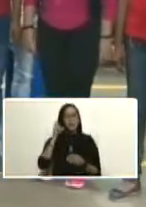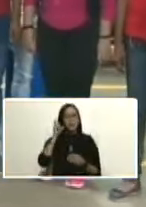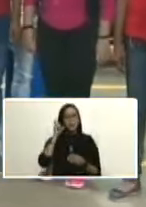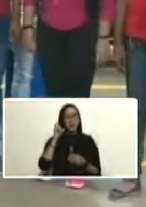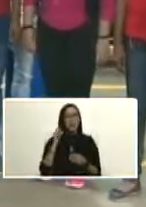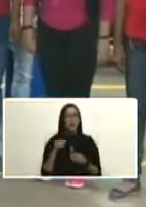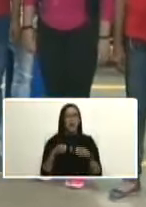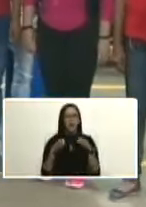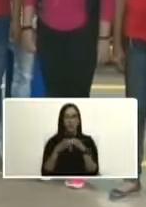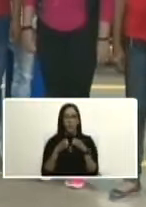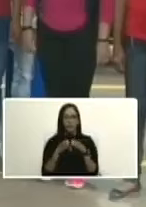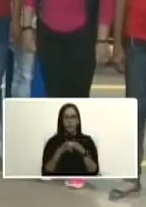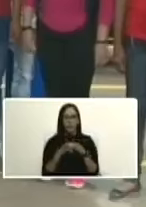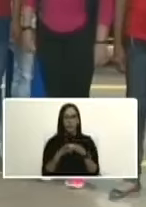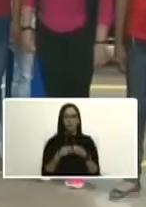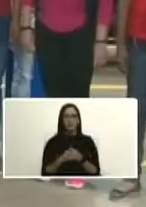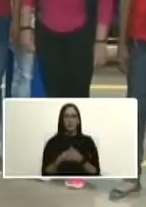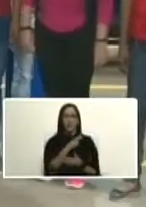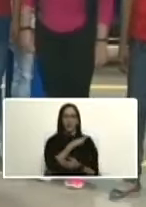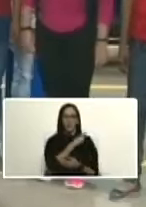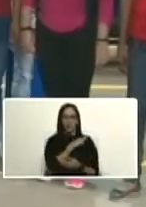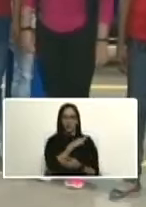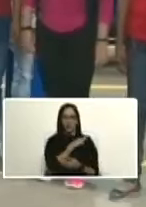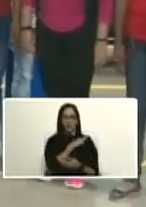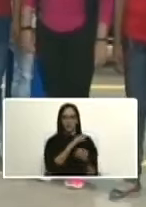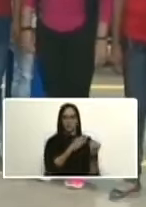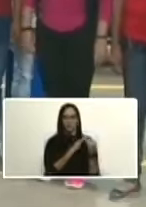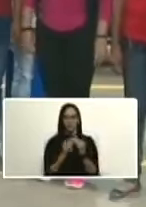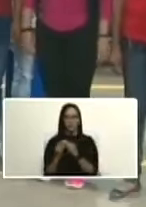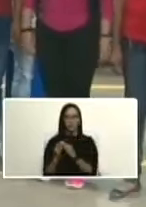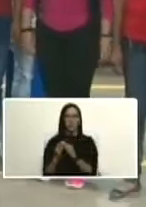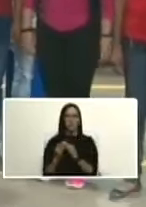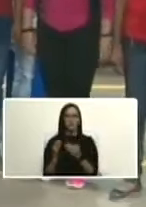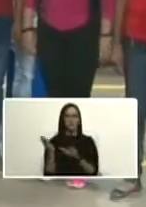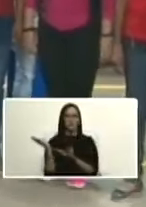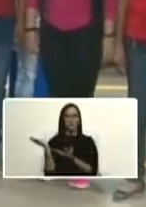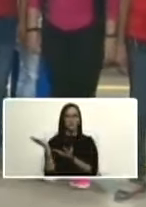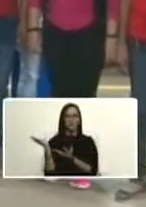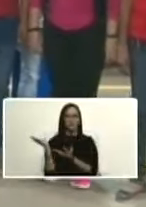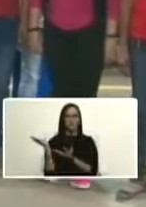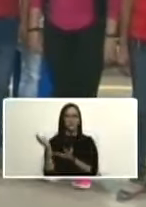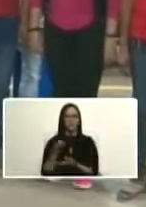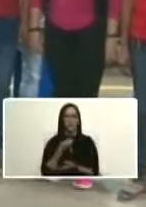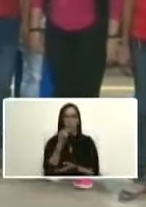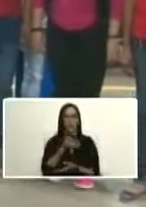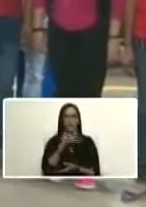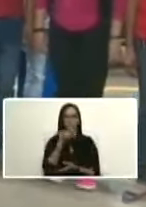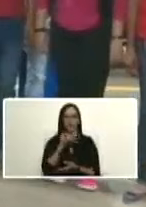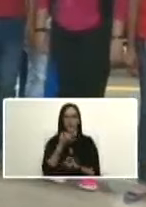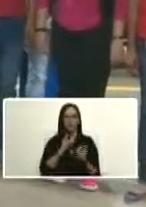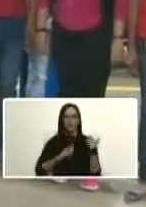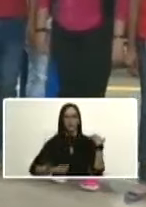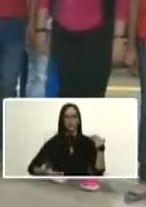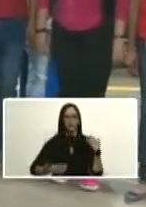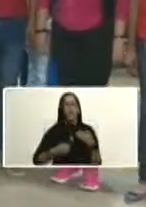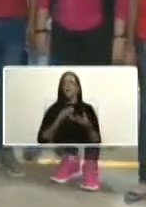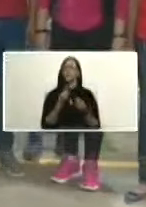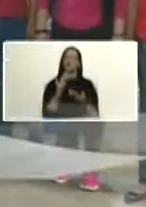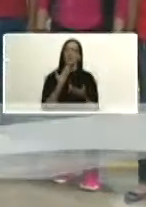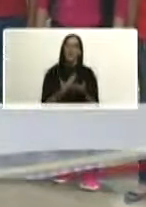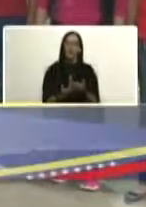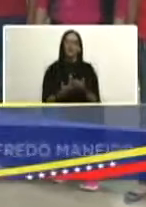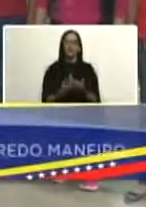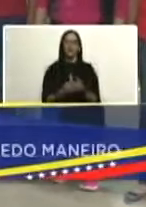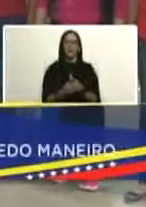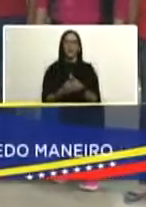la compañera Johan, jefe de comunidad. Buenas tardes, señor presidente. De verdad, muchas gracias por esa